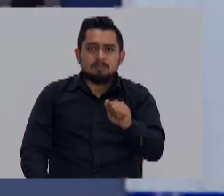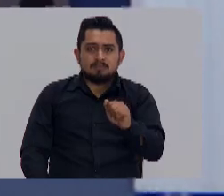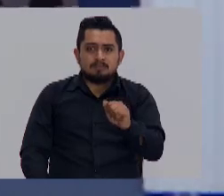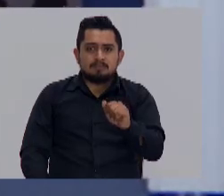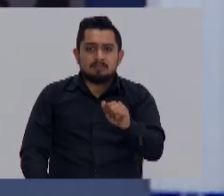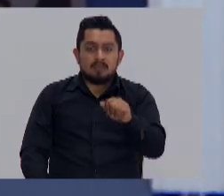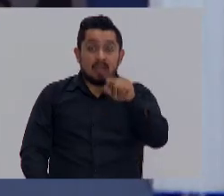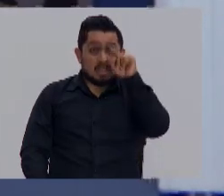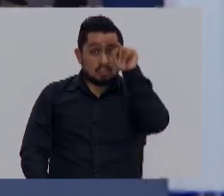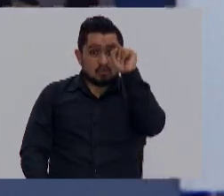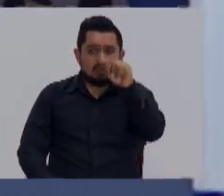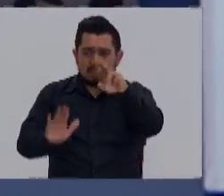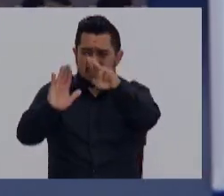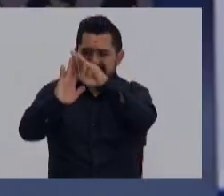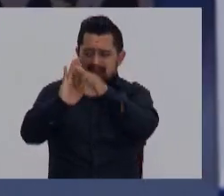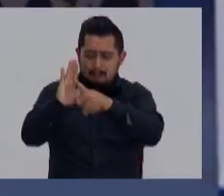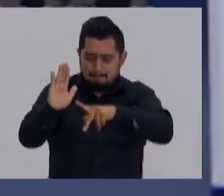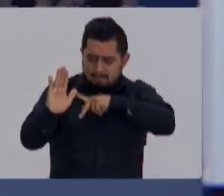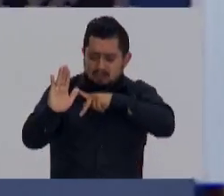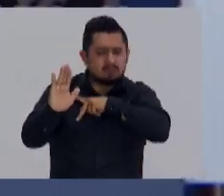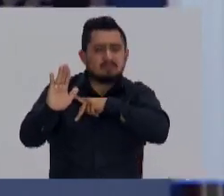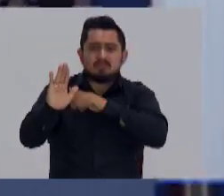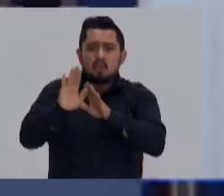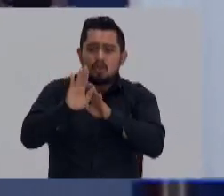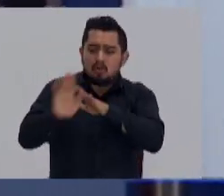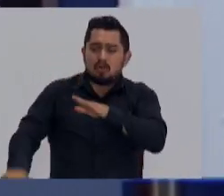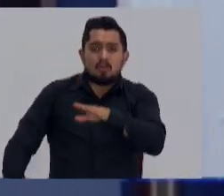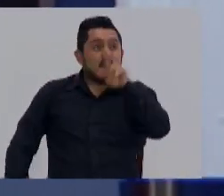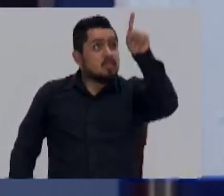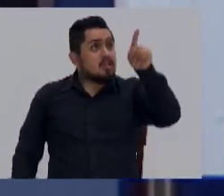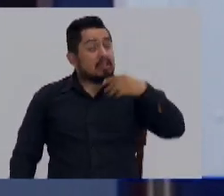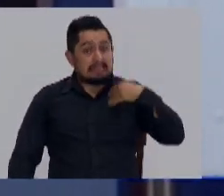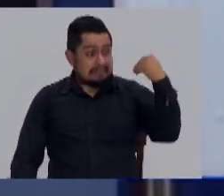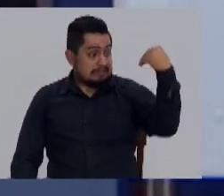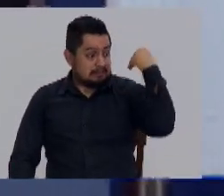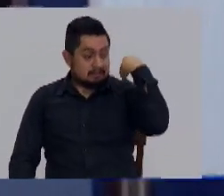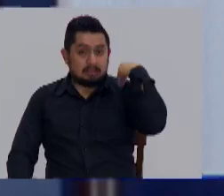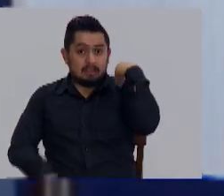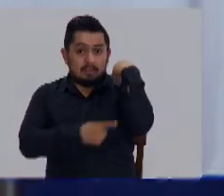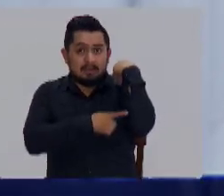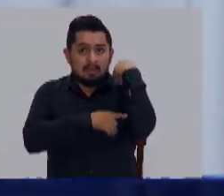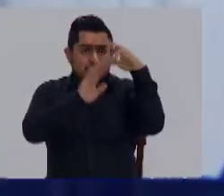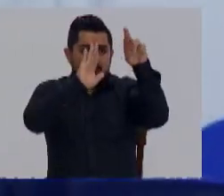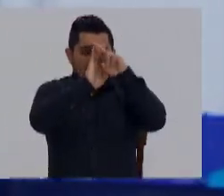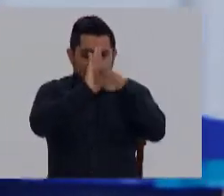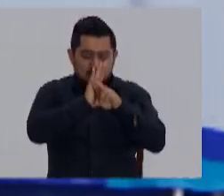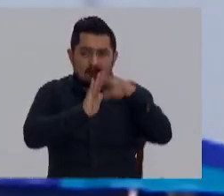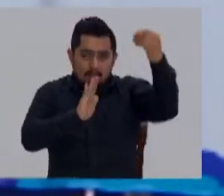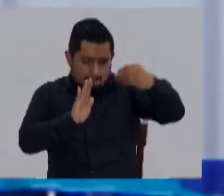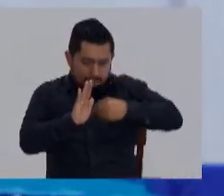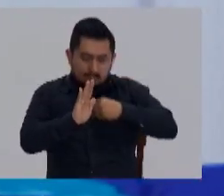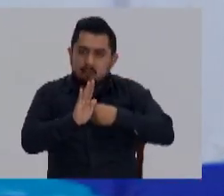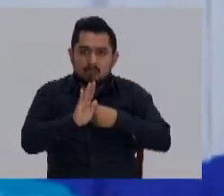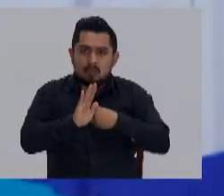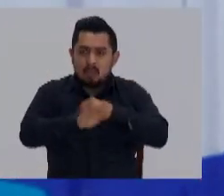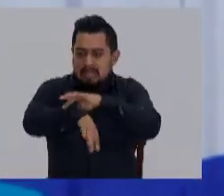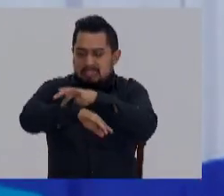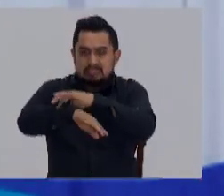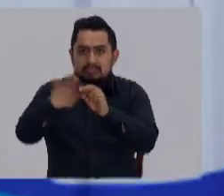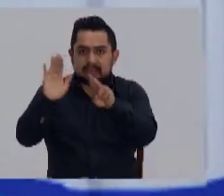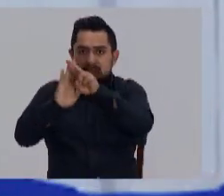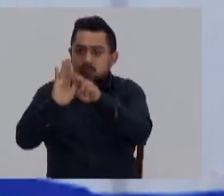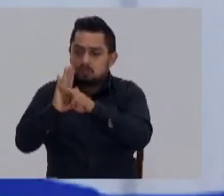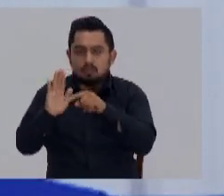No ponga sus reglas, porque el llamado de Dios no viene con reglas humanas, viene